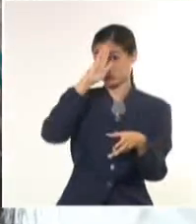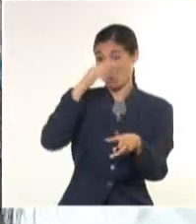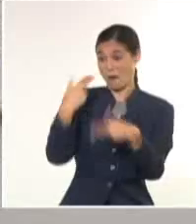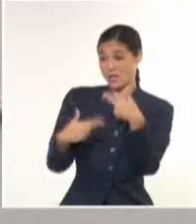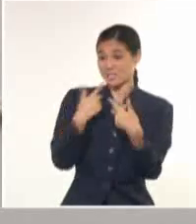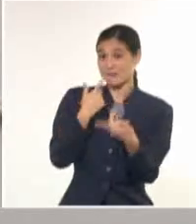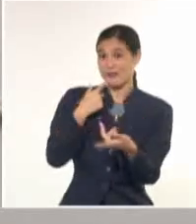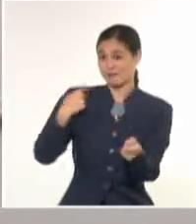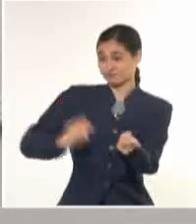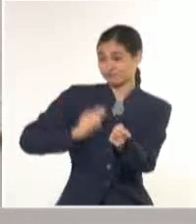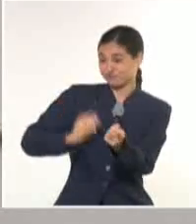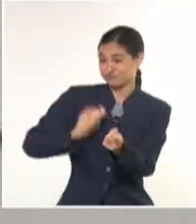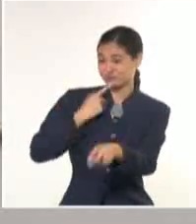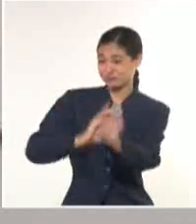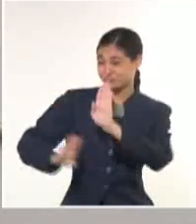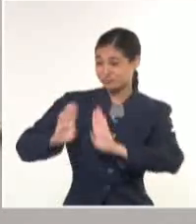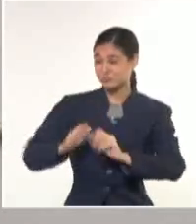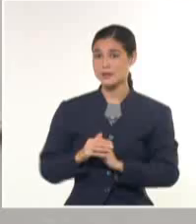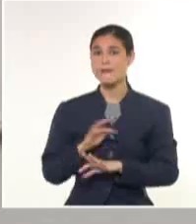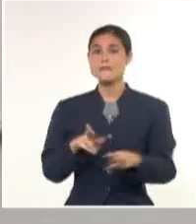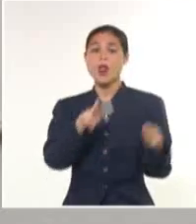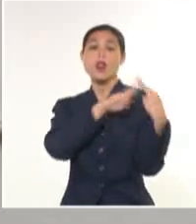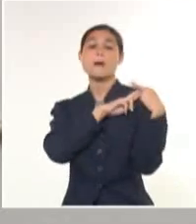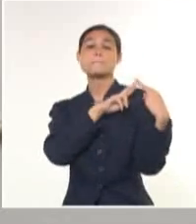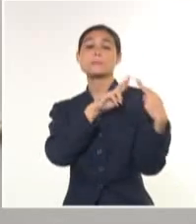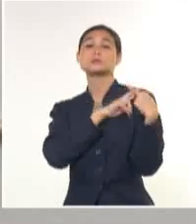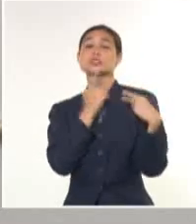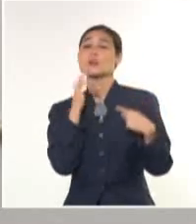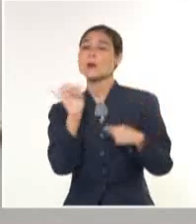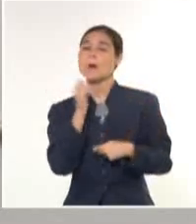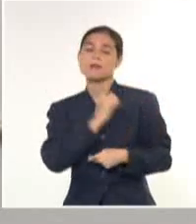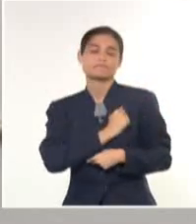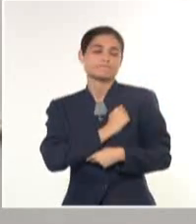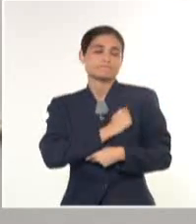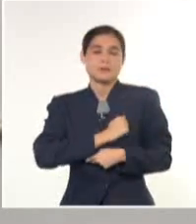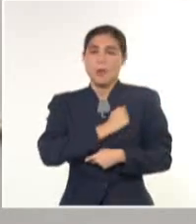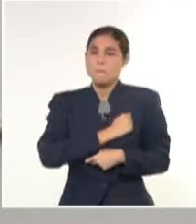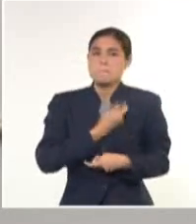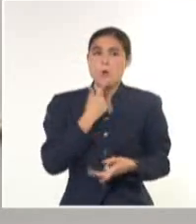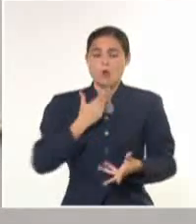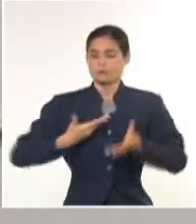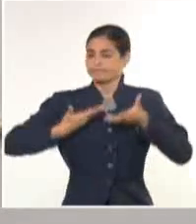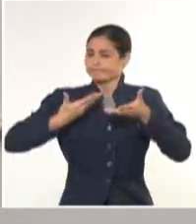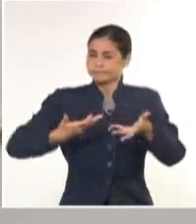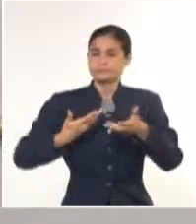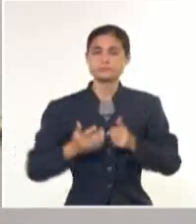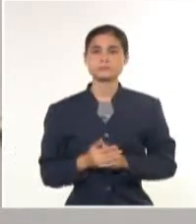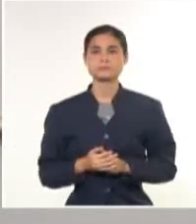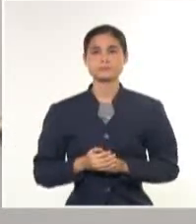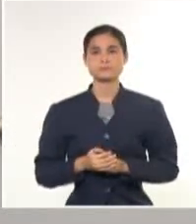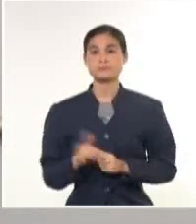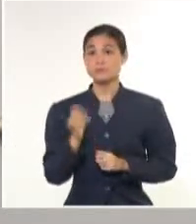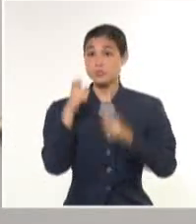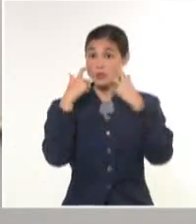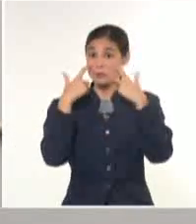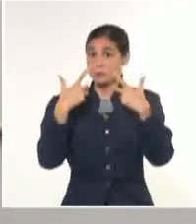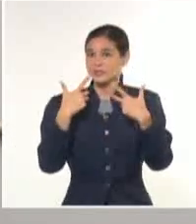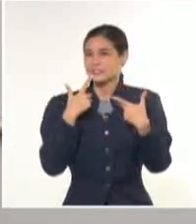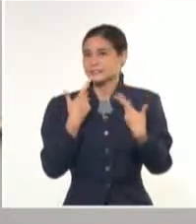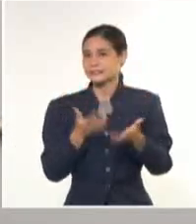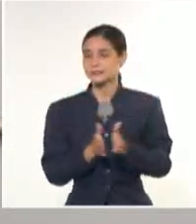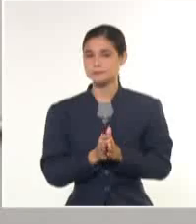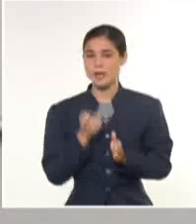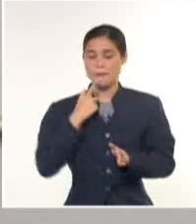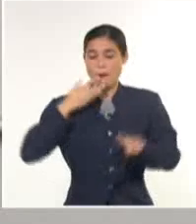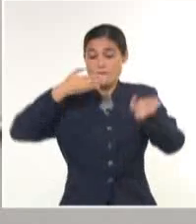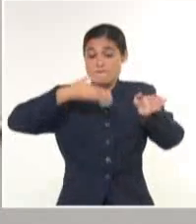¿Qué compromiso tenía él con el país, con su país? La lealtad, y además qué sentido tenía de lealtad y de fidelidad